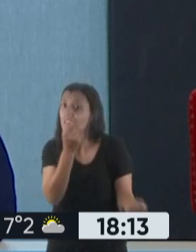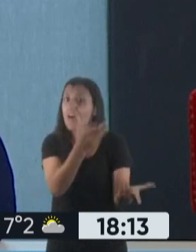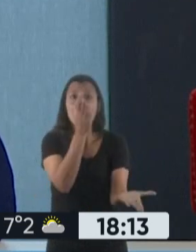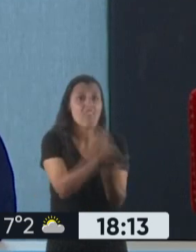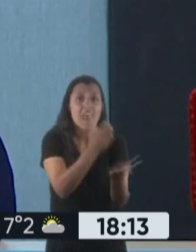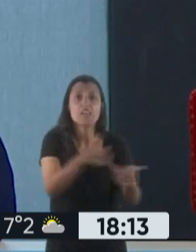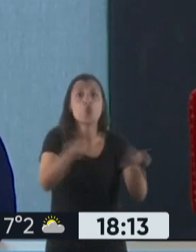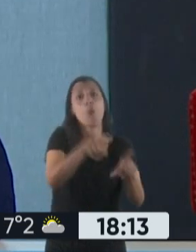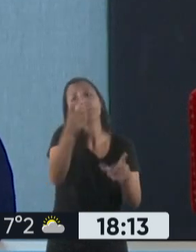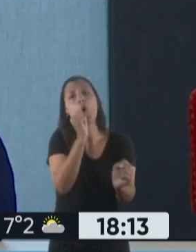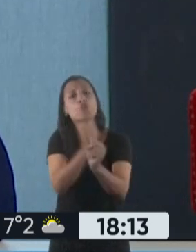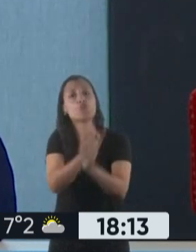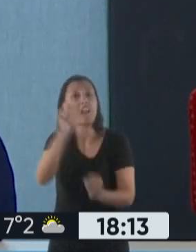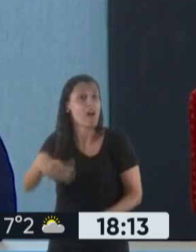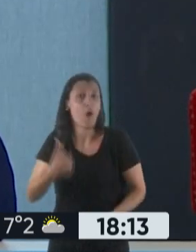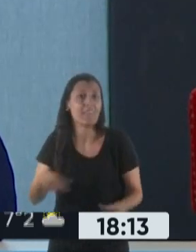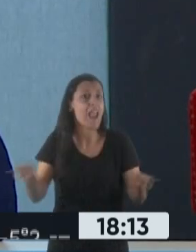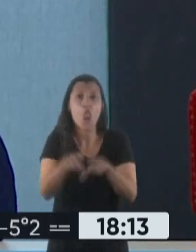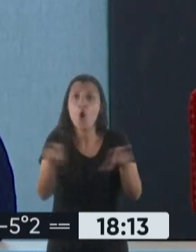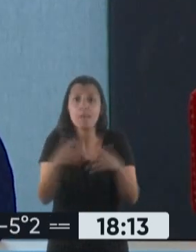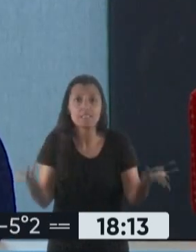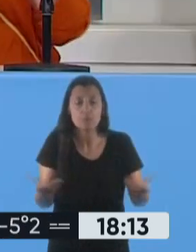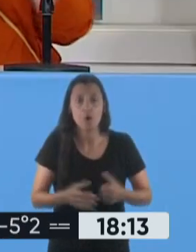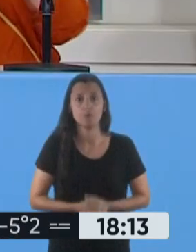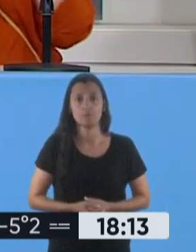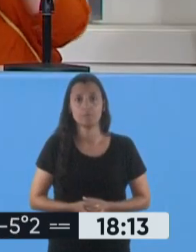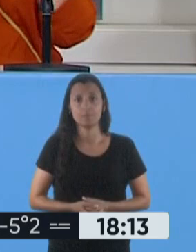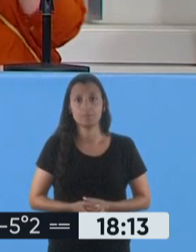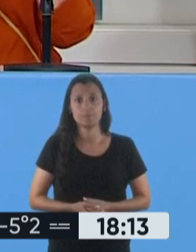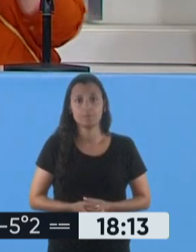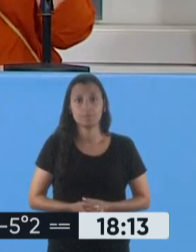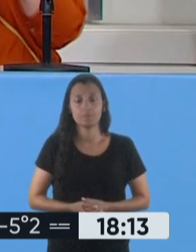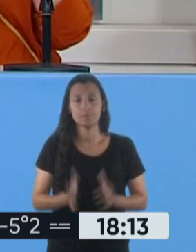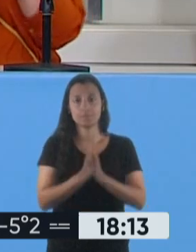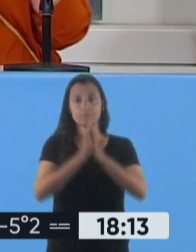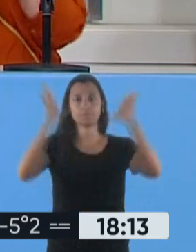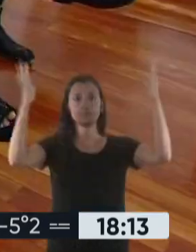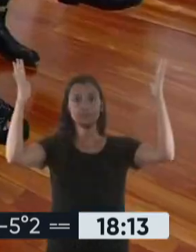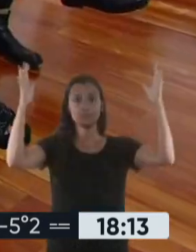derechos que tiene cualquier trabajador en la Argentina.